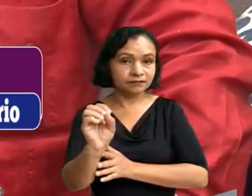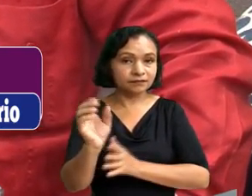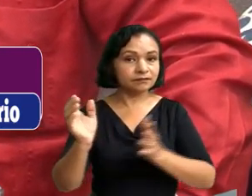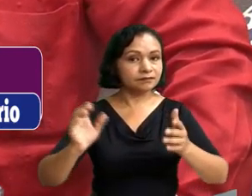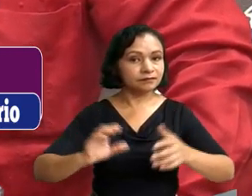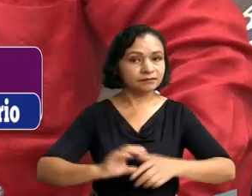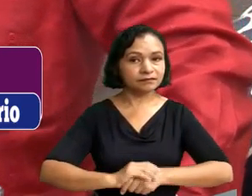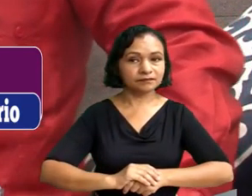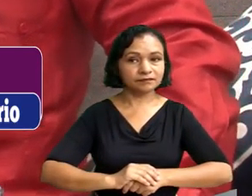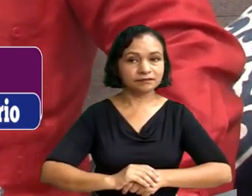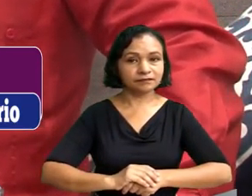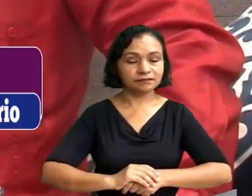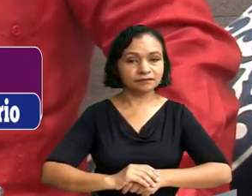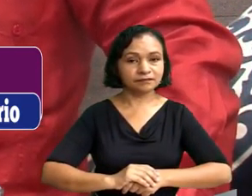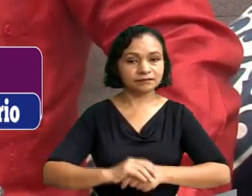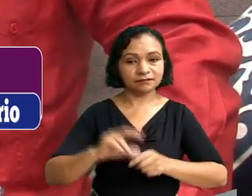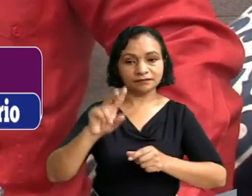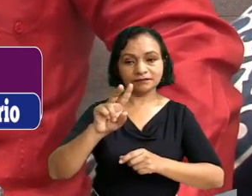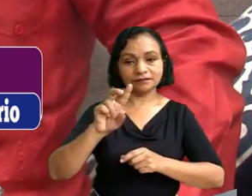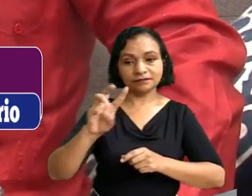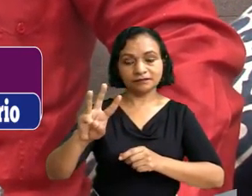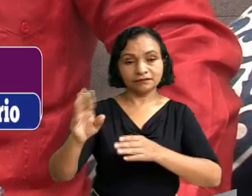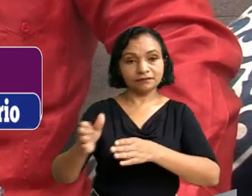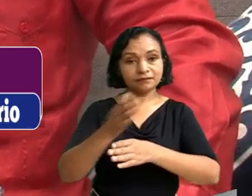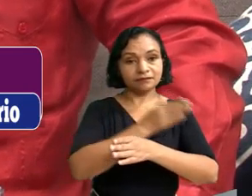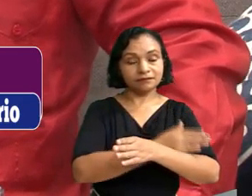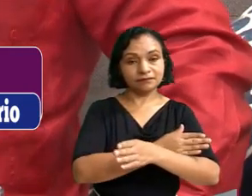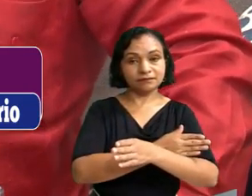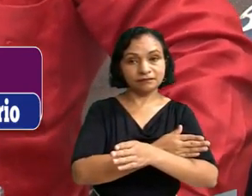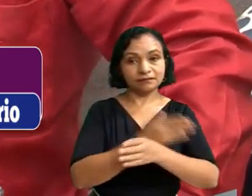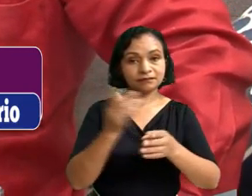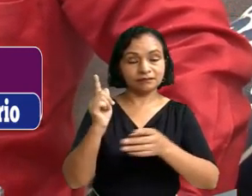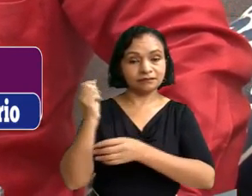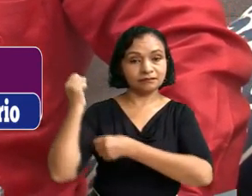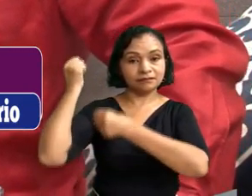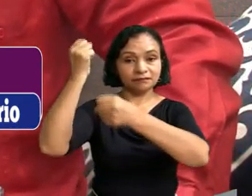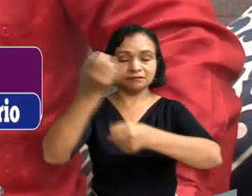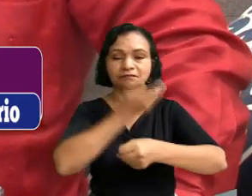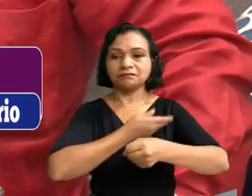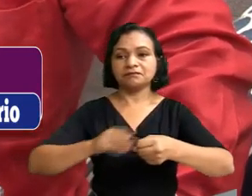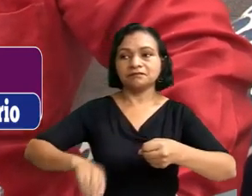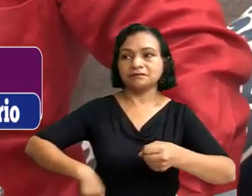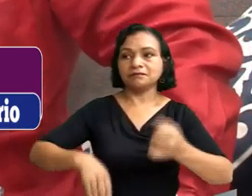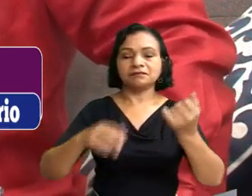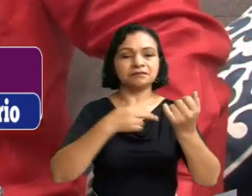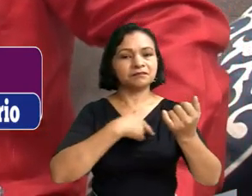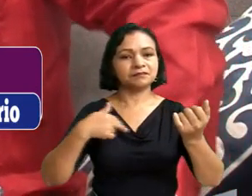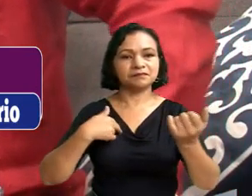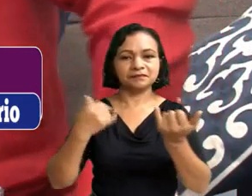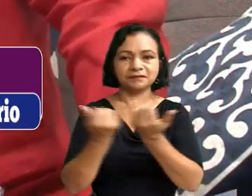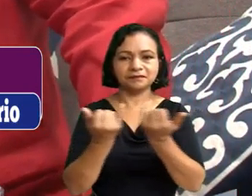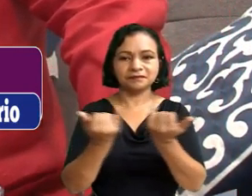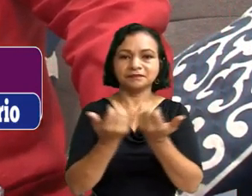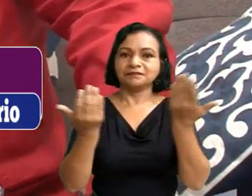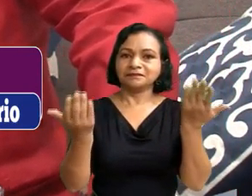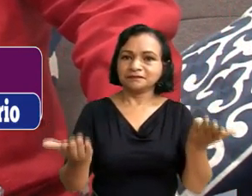del 23 para atrás si estuvieran vivos los colonizadores españoles iban a listados también